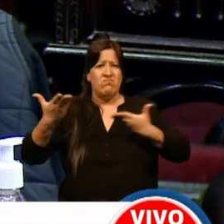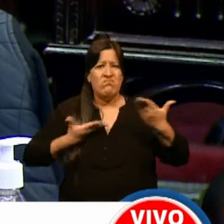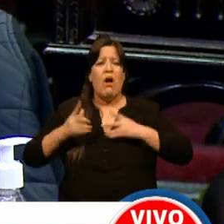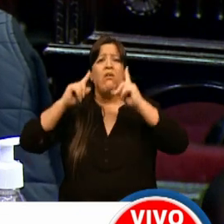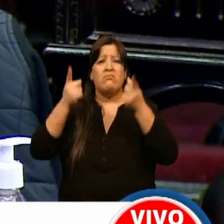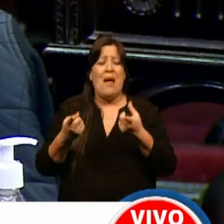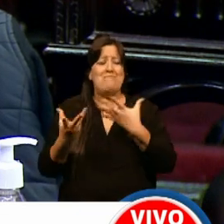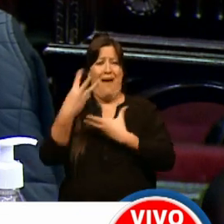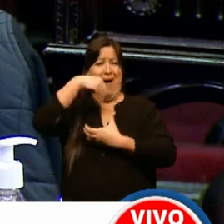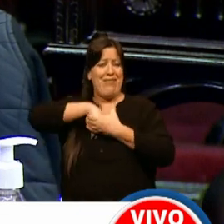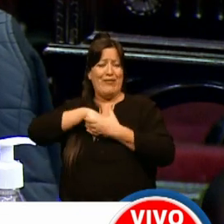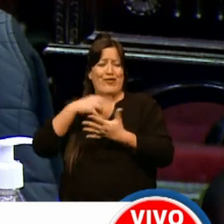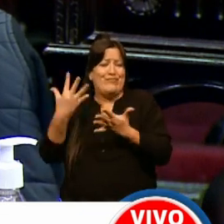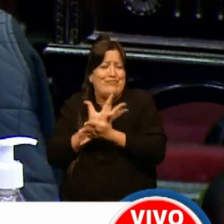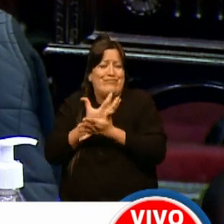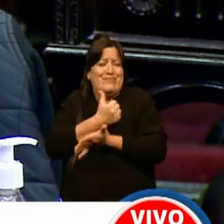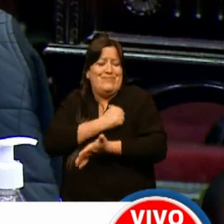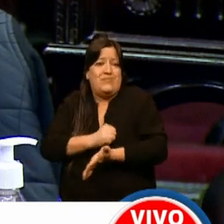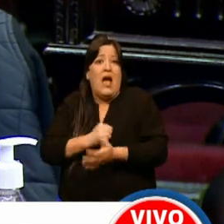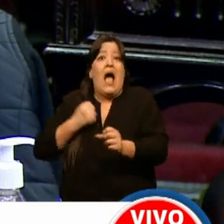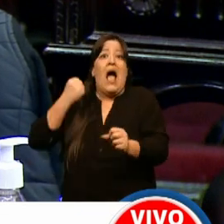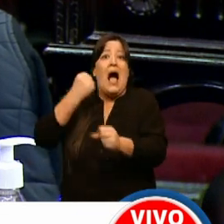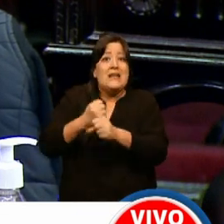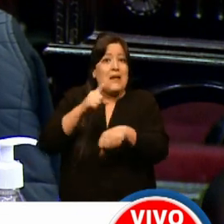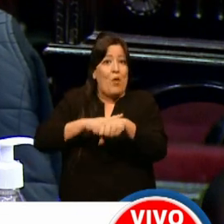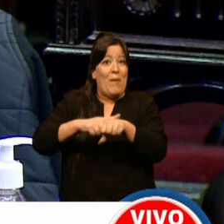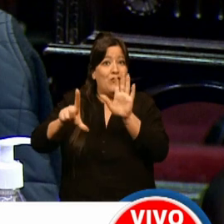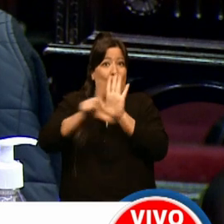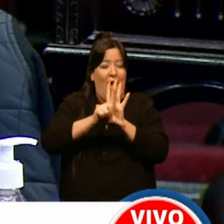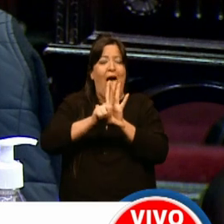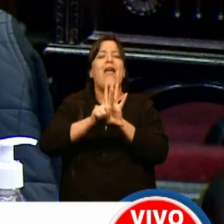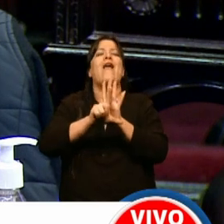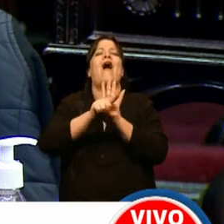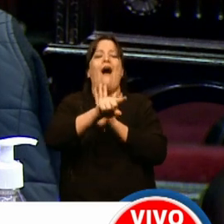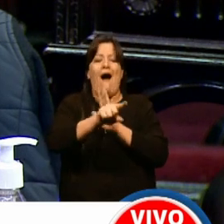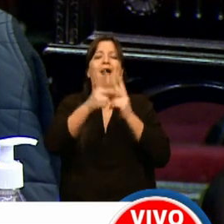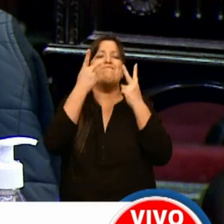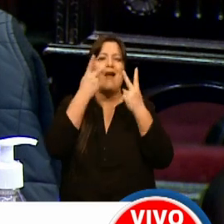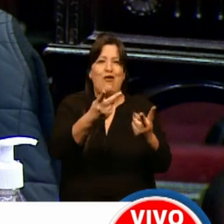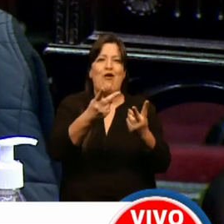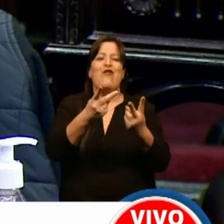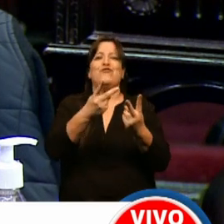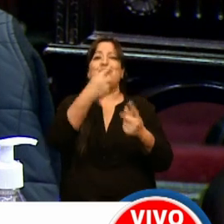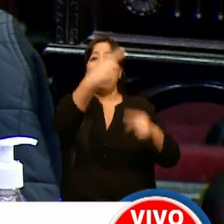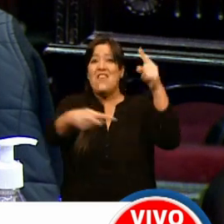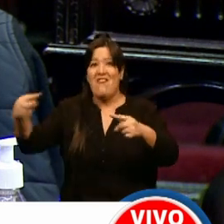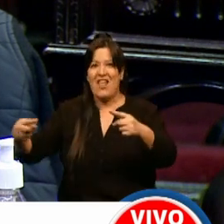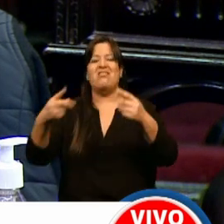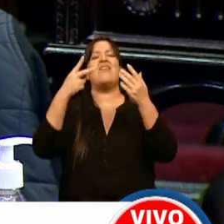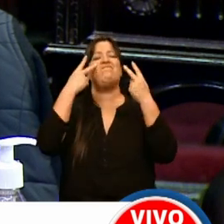durante mucho tiempo hasta que un día la sociedad aprendió a reconocer y valorar la diferencia